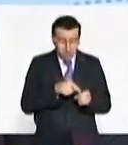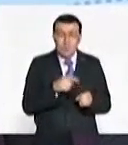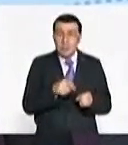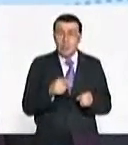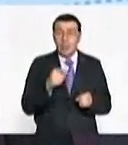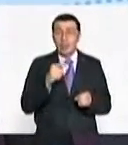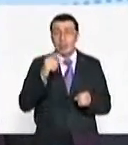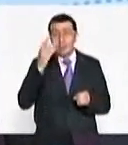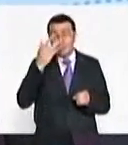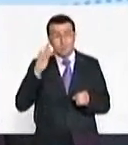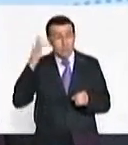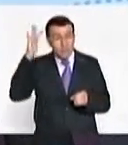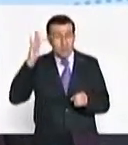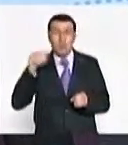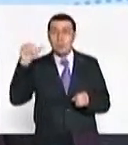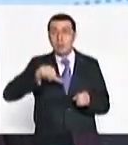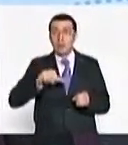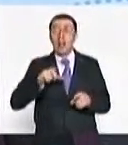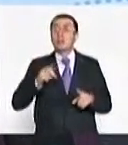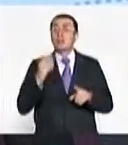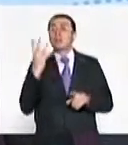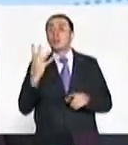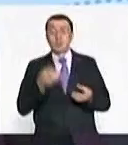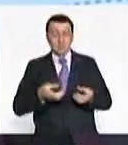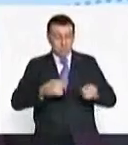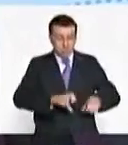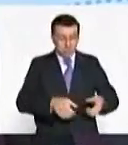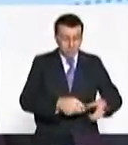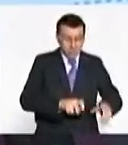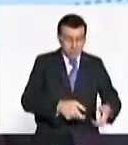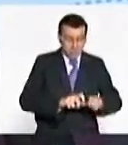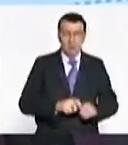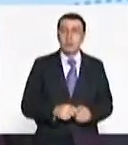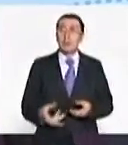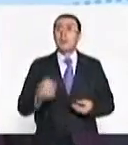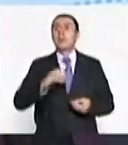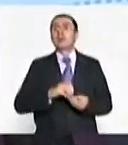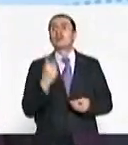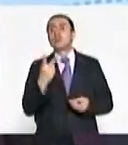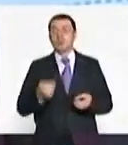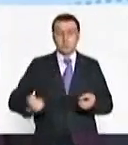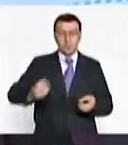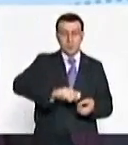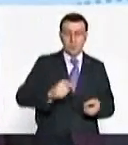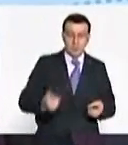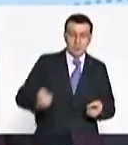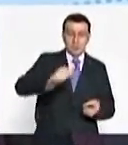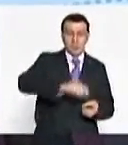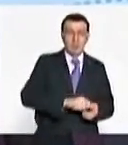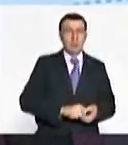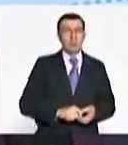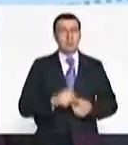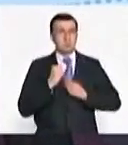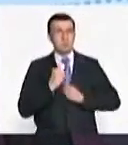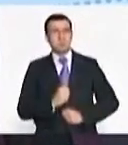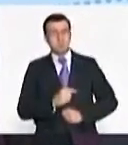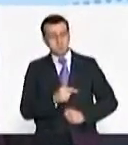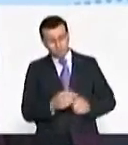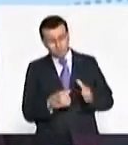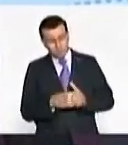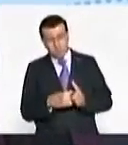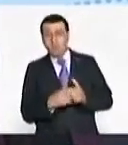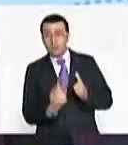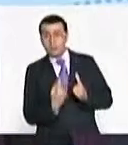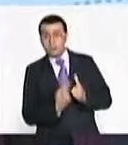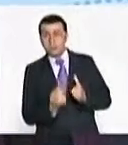que van al gimnasio y se comen 4 yemas de huevo con 2 cucharadas de estos suplementos de vitaminas de los tarritos de